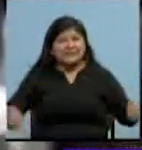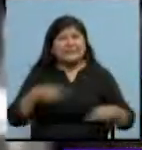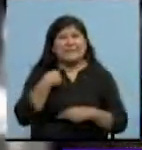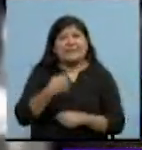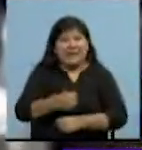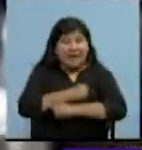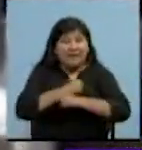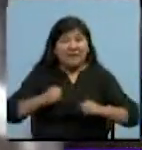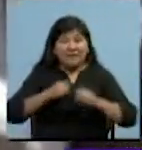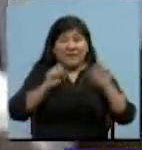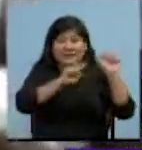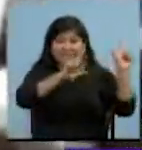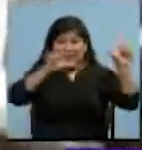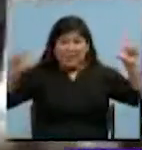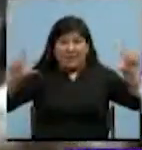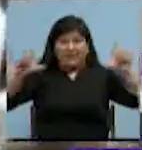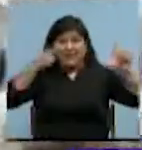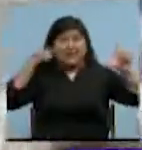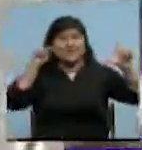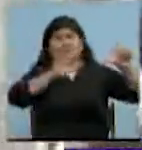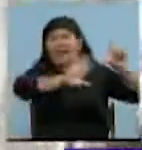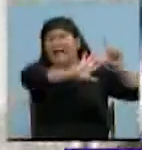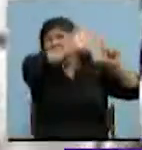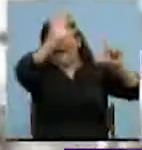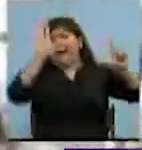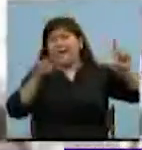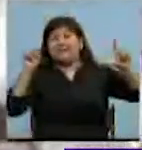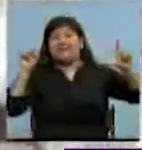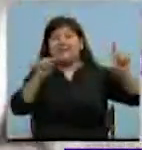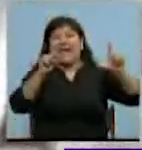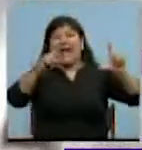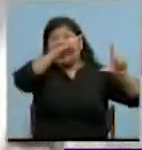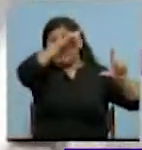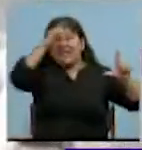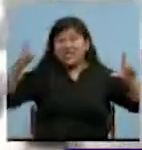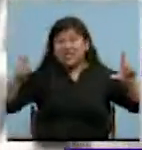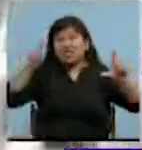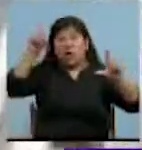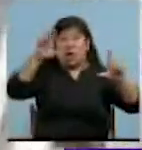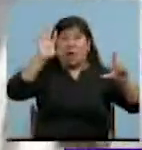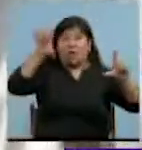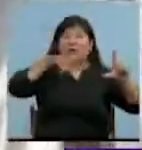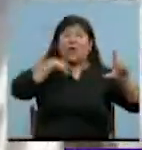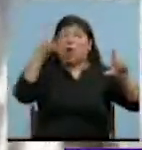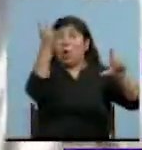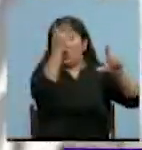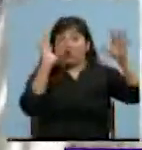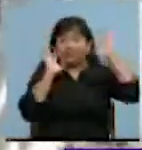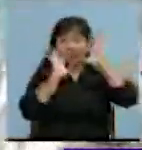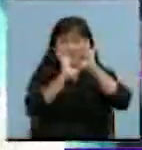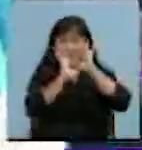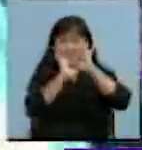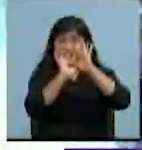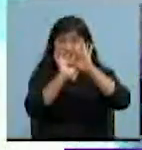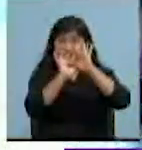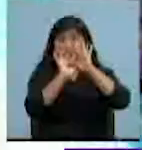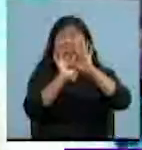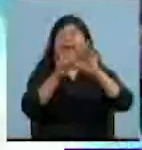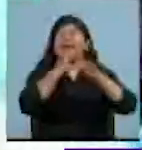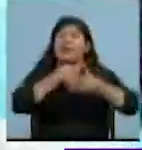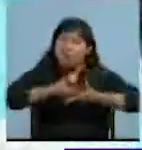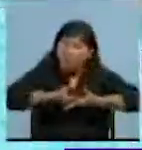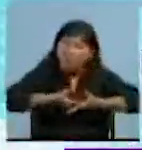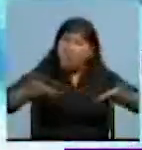pantalla gigante, este programa que realizó el gobierno nacional y provincial para que toda la gente pueda verlo desde un punto de encuentro desde